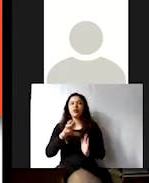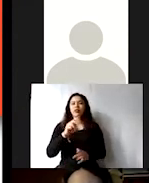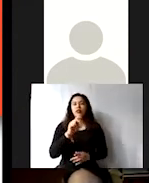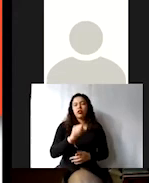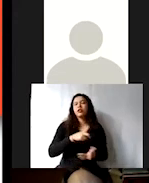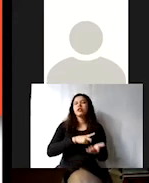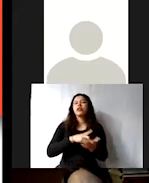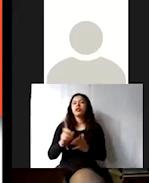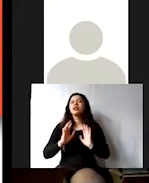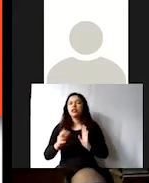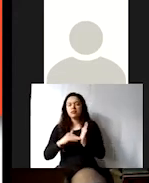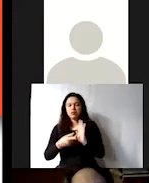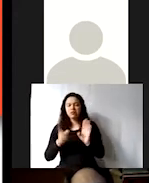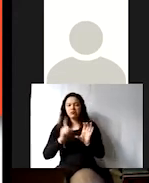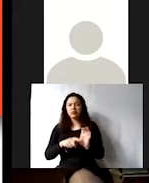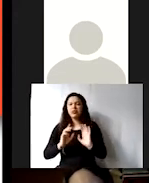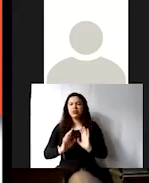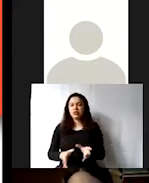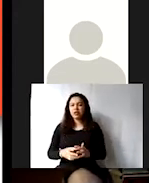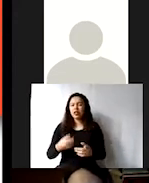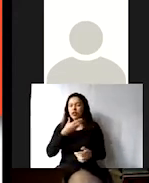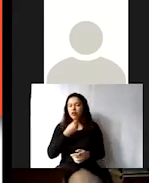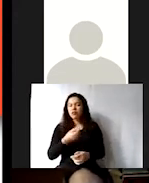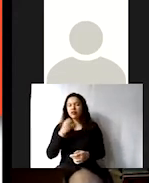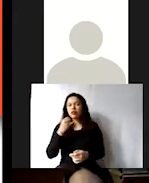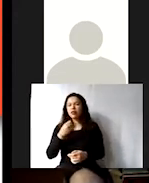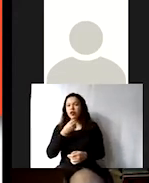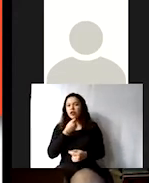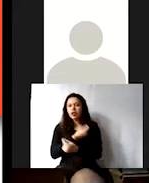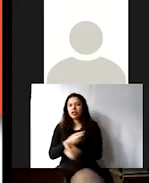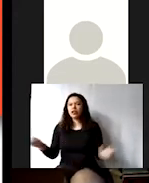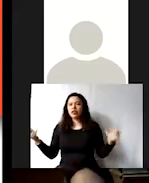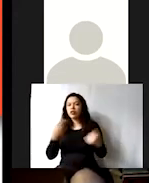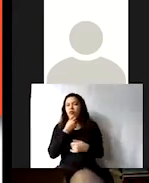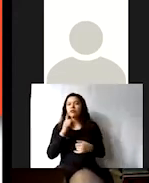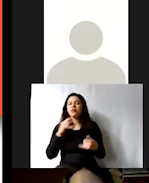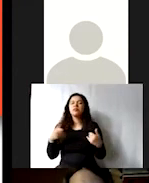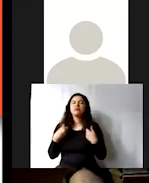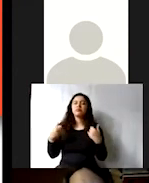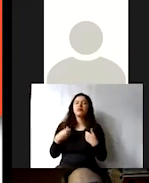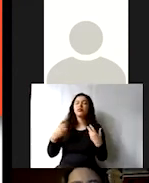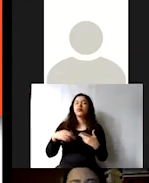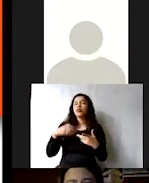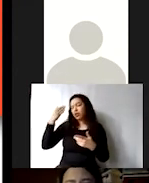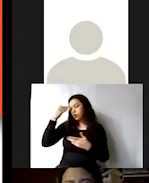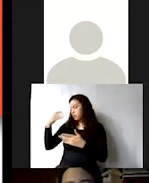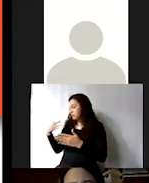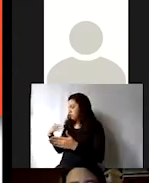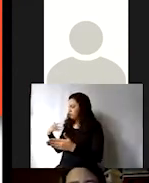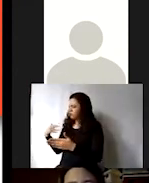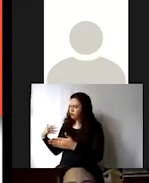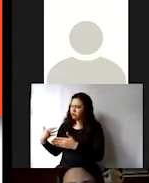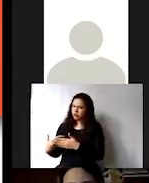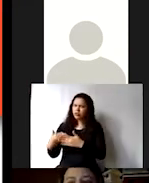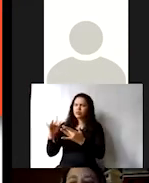derechos con niñas, niños, adolescentes. Y al paso del tiempo nos hemos dado cuenta que es muy importante hacer